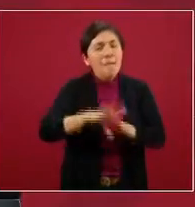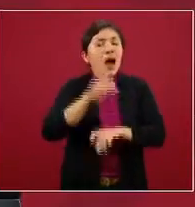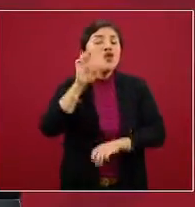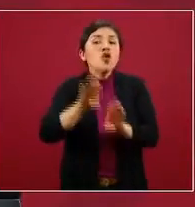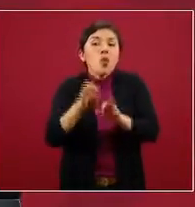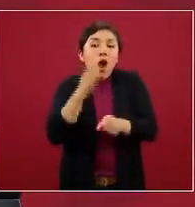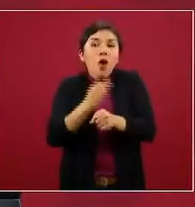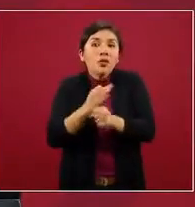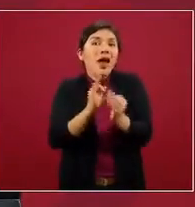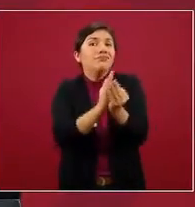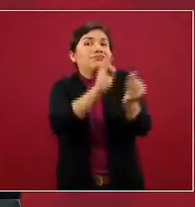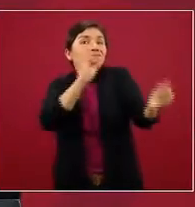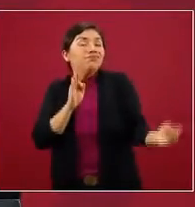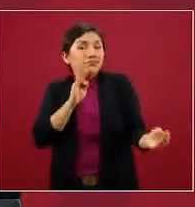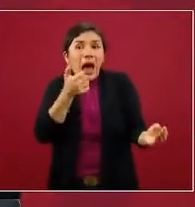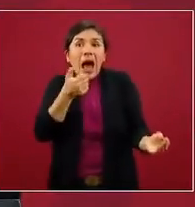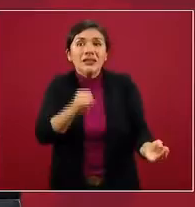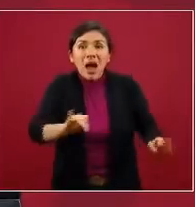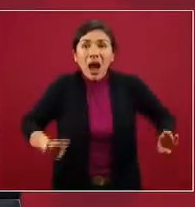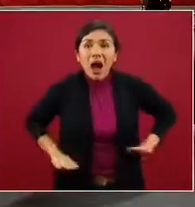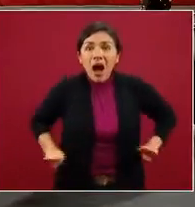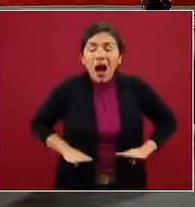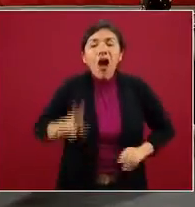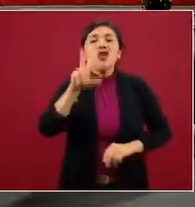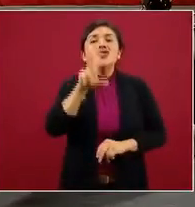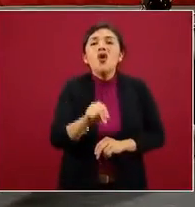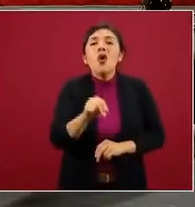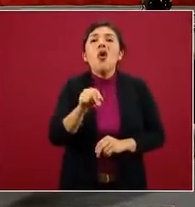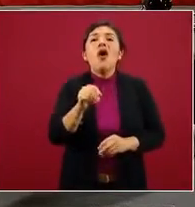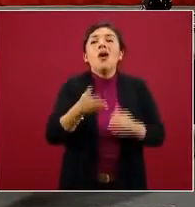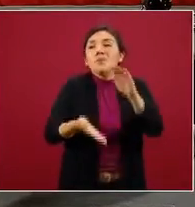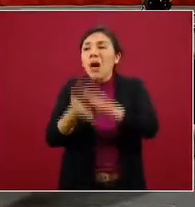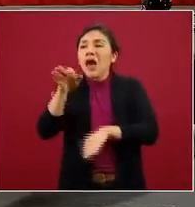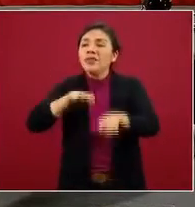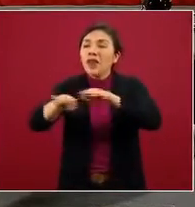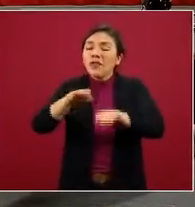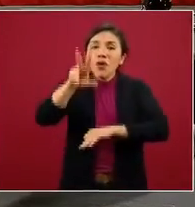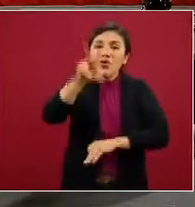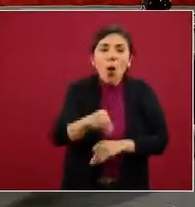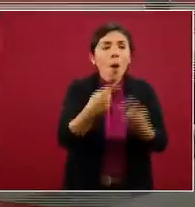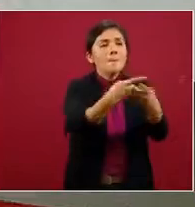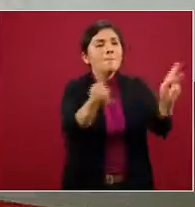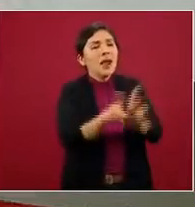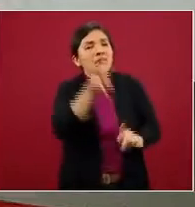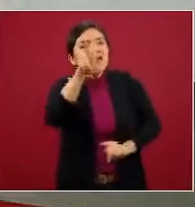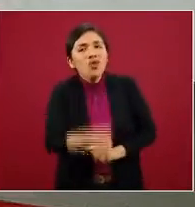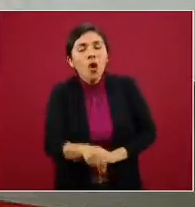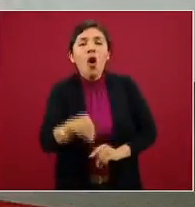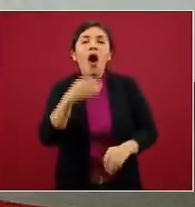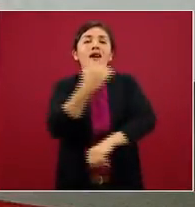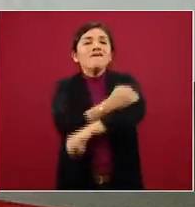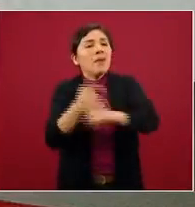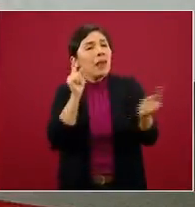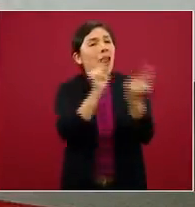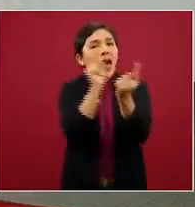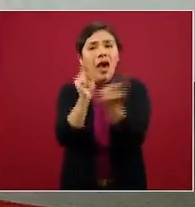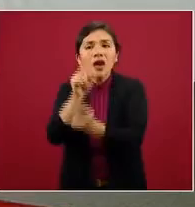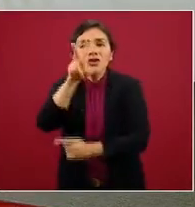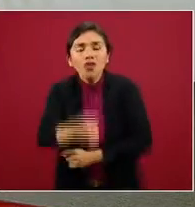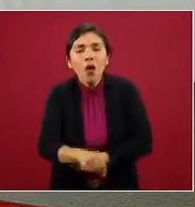especial de distanciamiento físico, de no estar en el trabajo, de no estar en las plazas públicas, de no ver a los